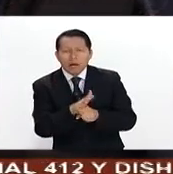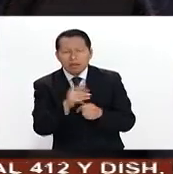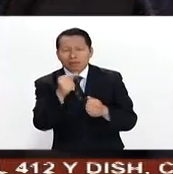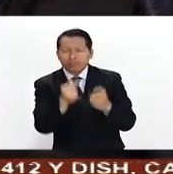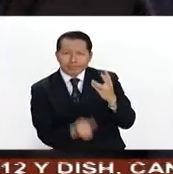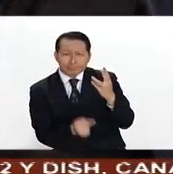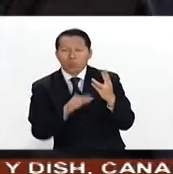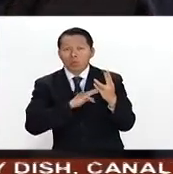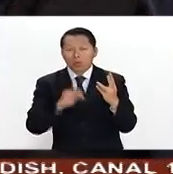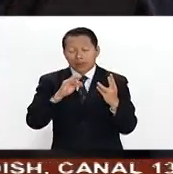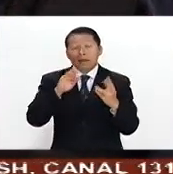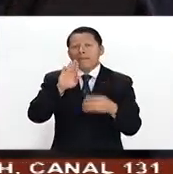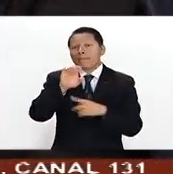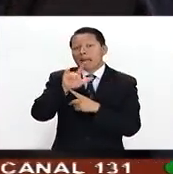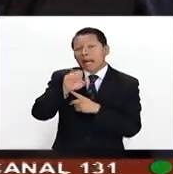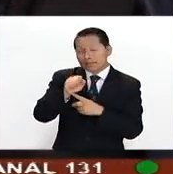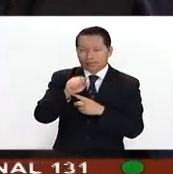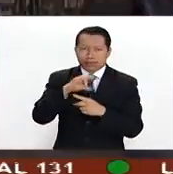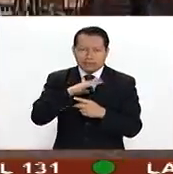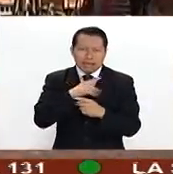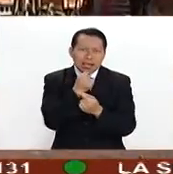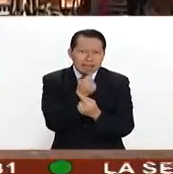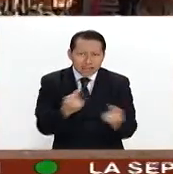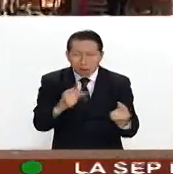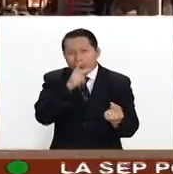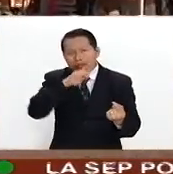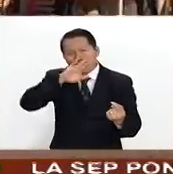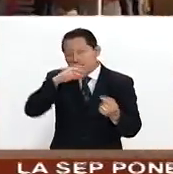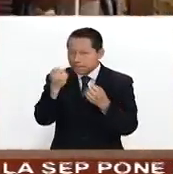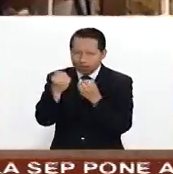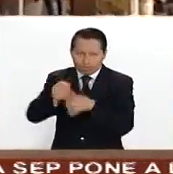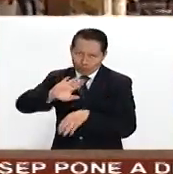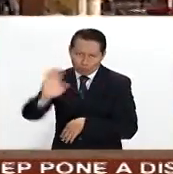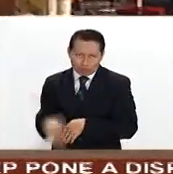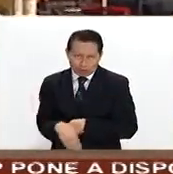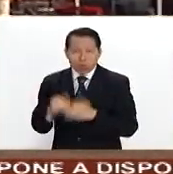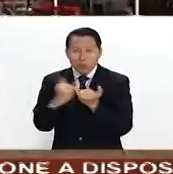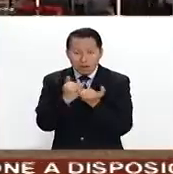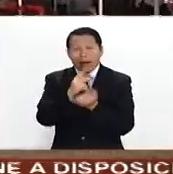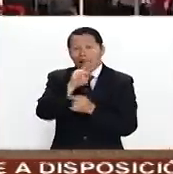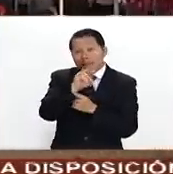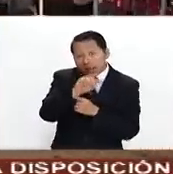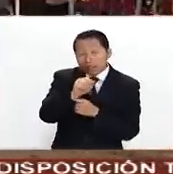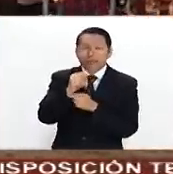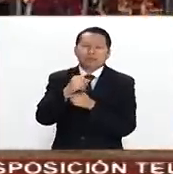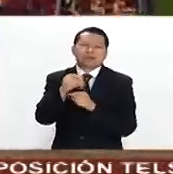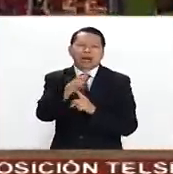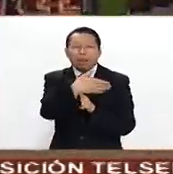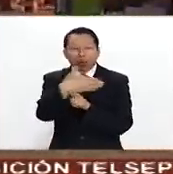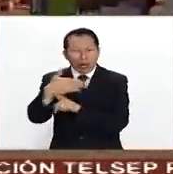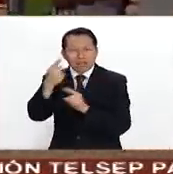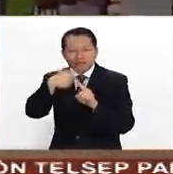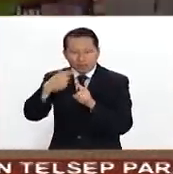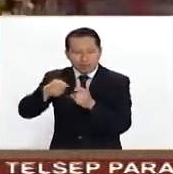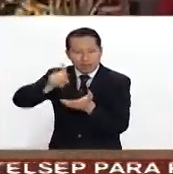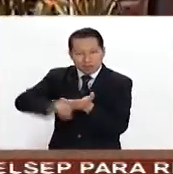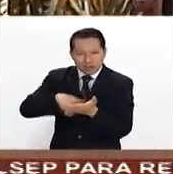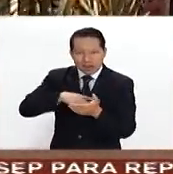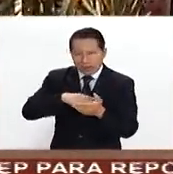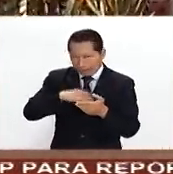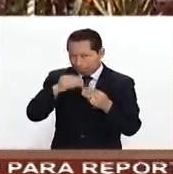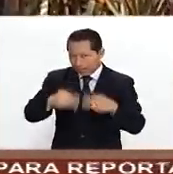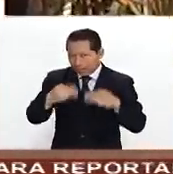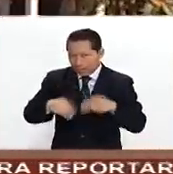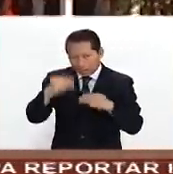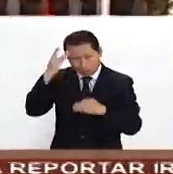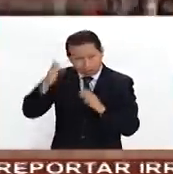la entrega de becas a menores que perdieron a sus padres y la instalación de pipas y ambulancias permanentes en el mercado de San Pablito una vez que